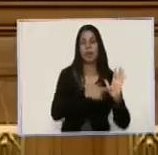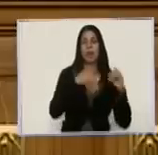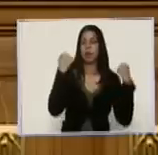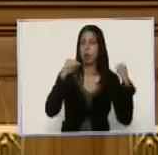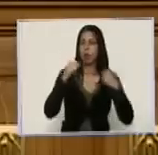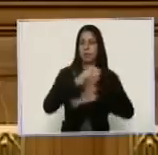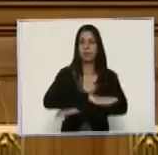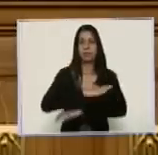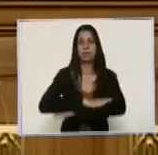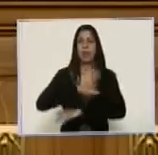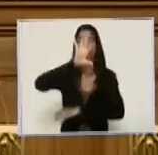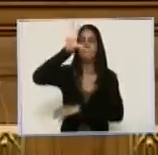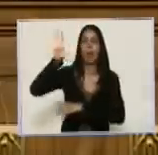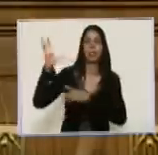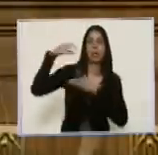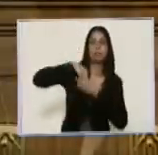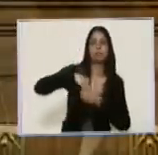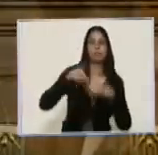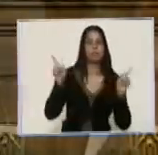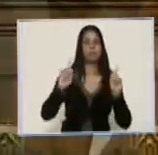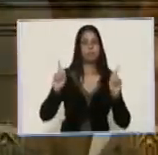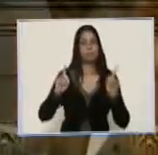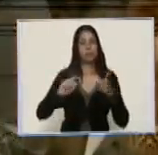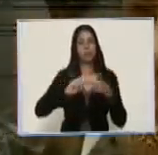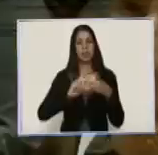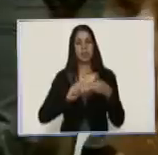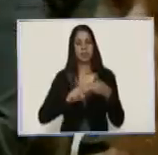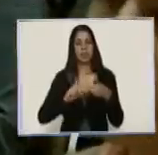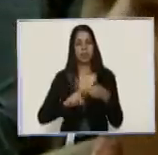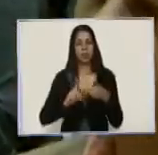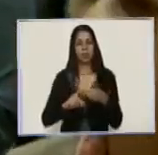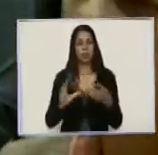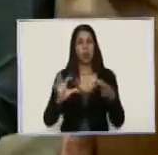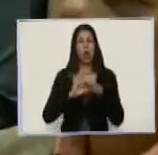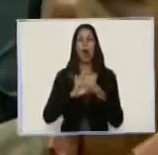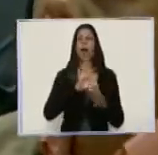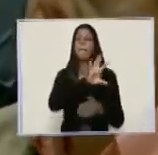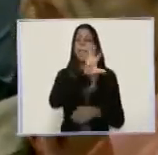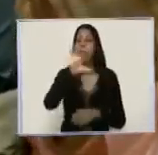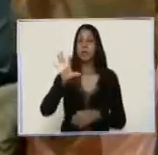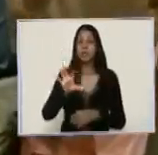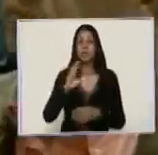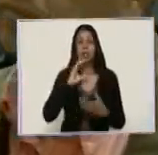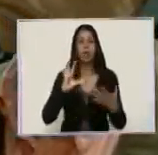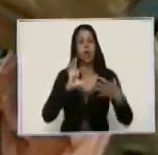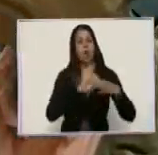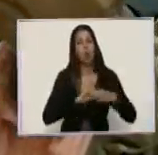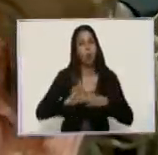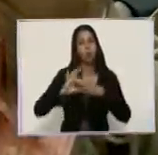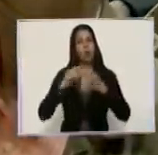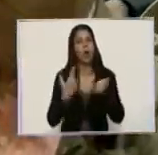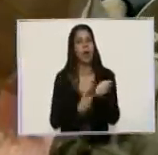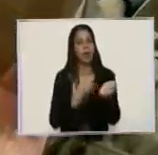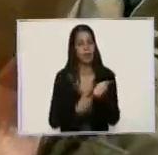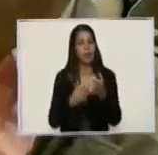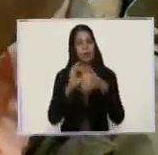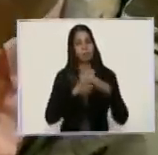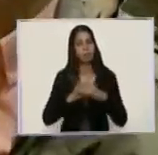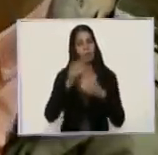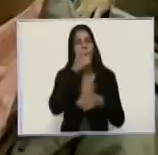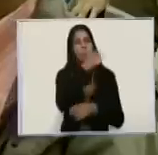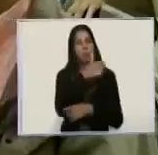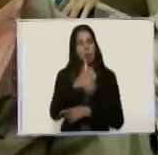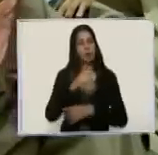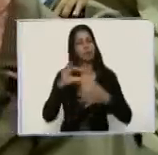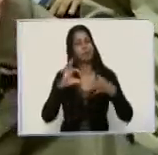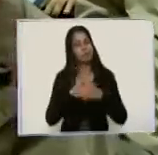ninguna intervención extranjera. La segunda, la hermandad de nuestros pueblos. Hoy nuestros pueblos han salido con la solidaridad